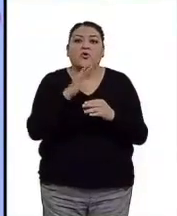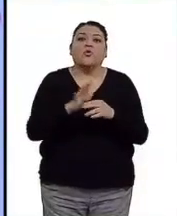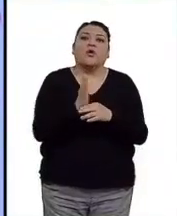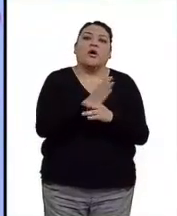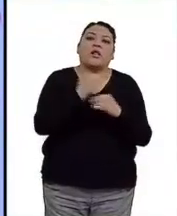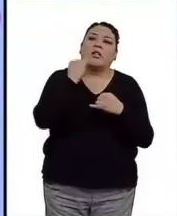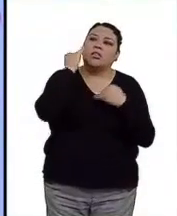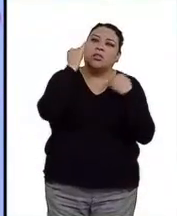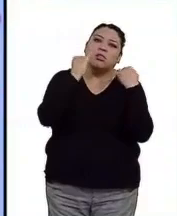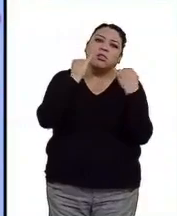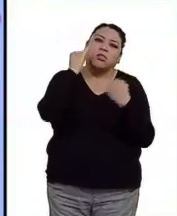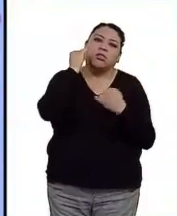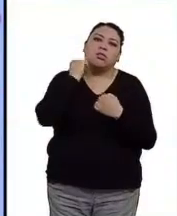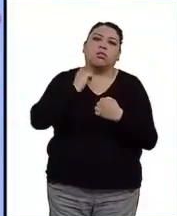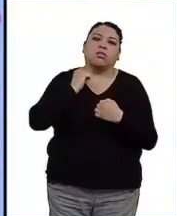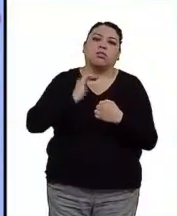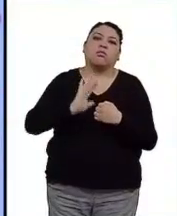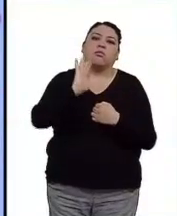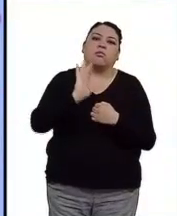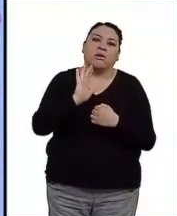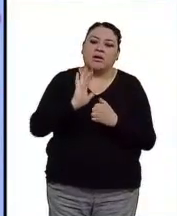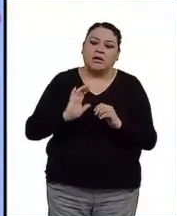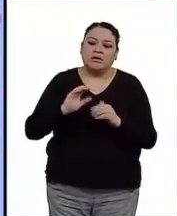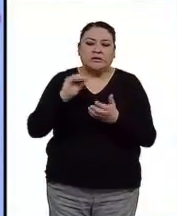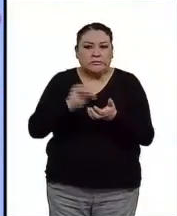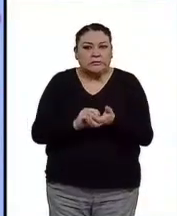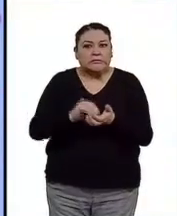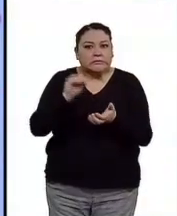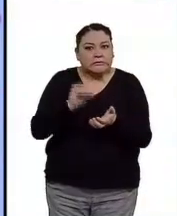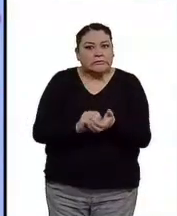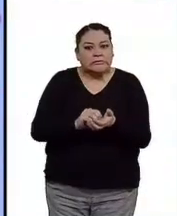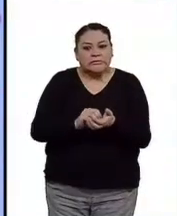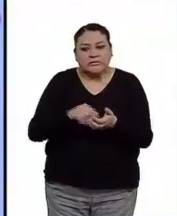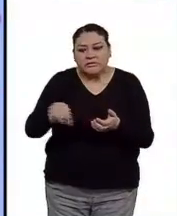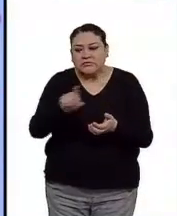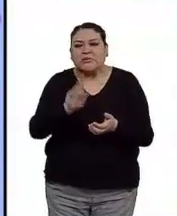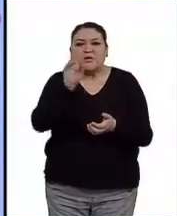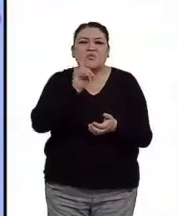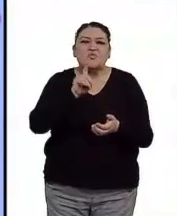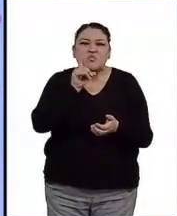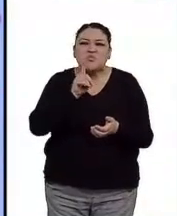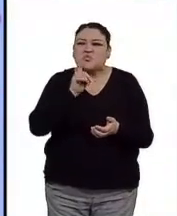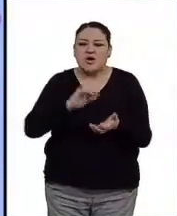como ya completamente superados, de que no aporta nada, digamos, a la